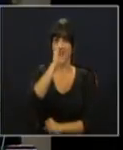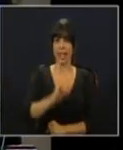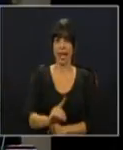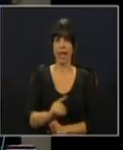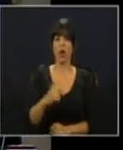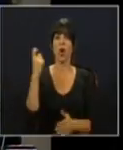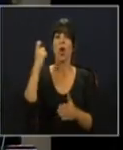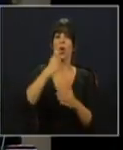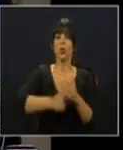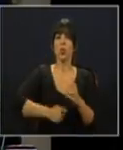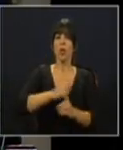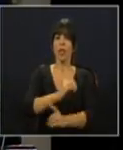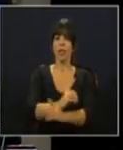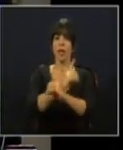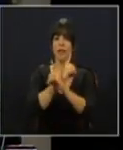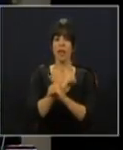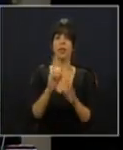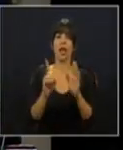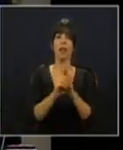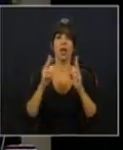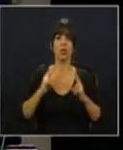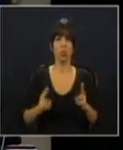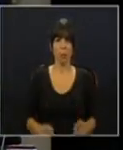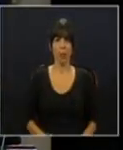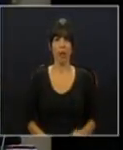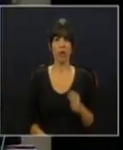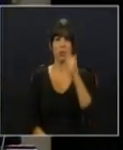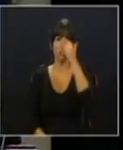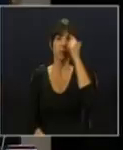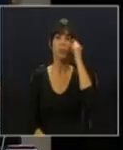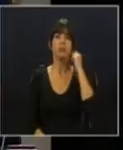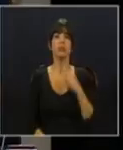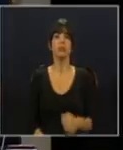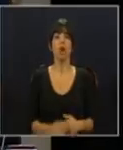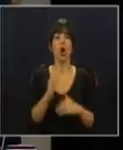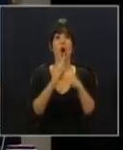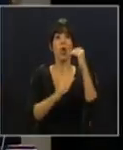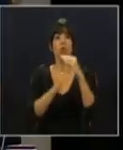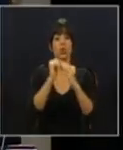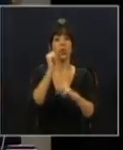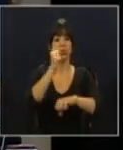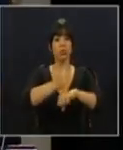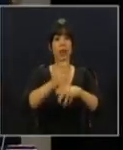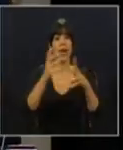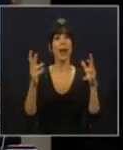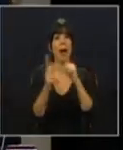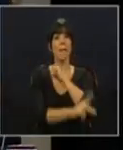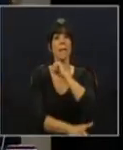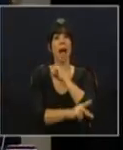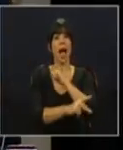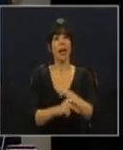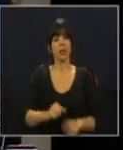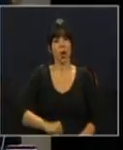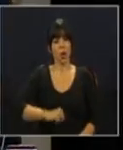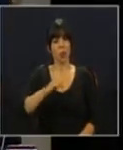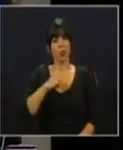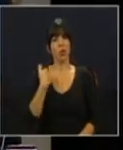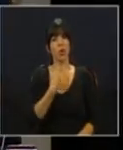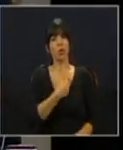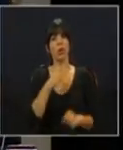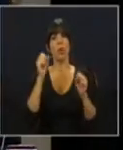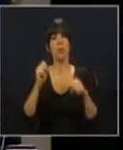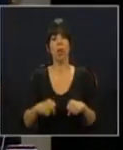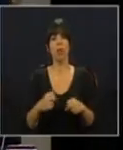la ardorosa defensa de los derechos humanos. Construir esta gran nación de la que orgullosamente podemos